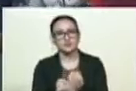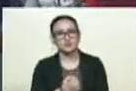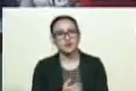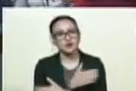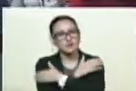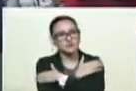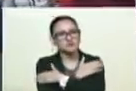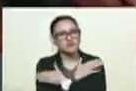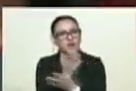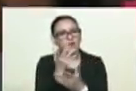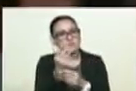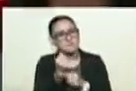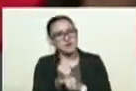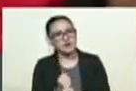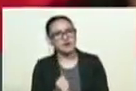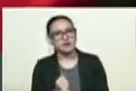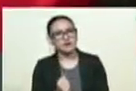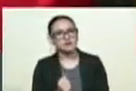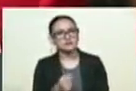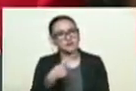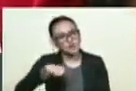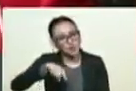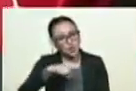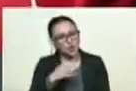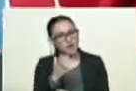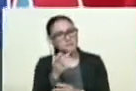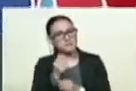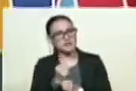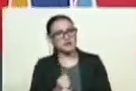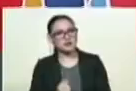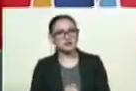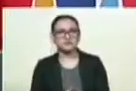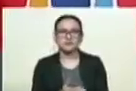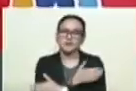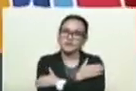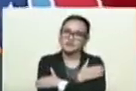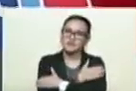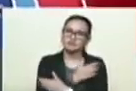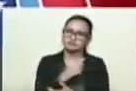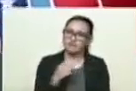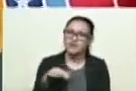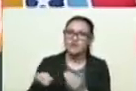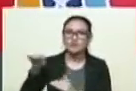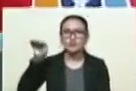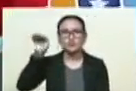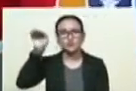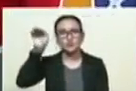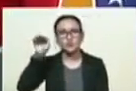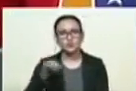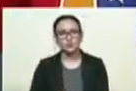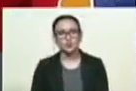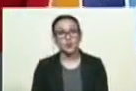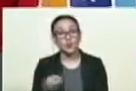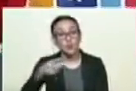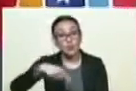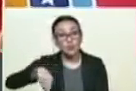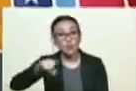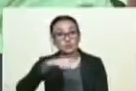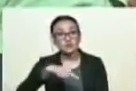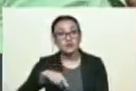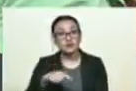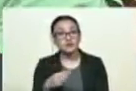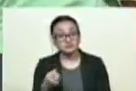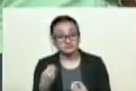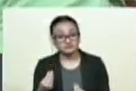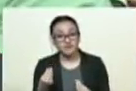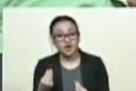Abrazados a la esperanza, porque somos la esperanza. Abrazados al futuro, porque ustedes, muchachos, son la